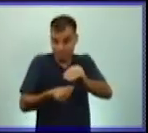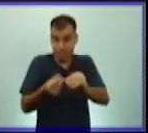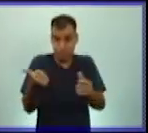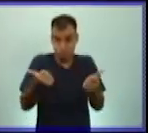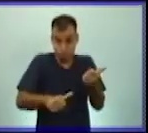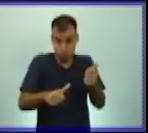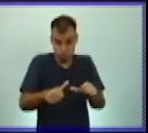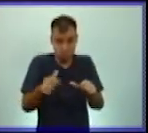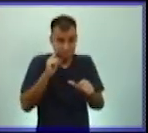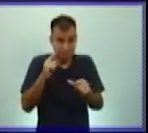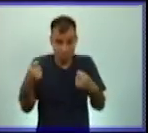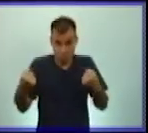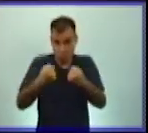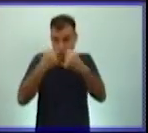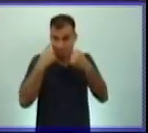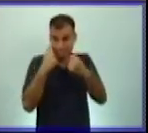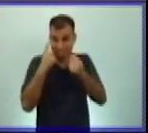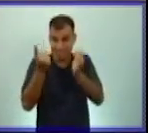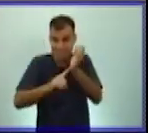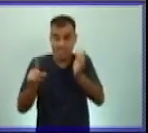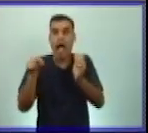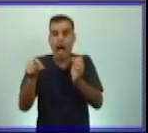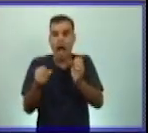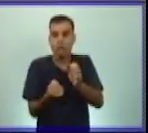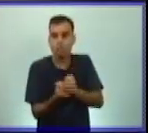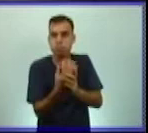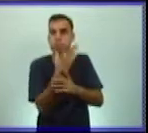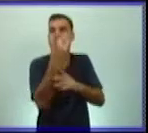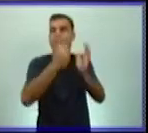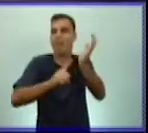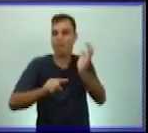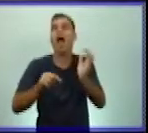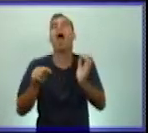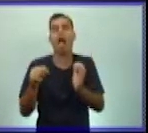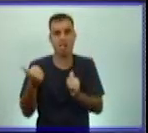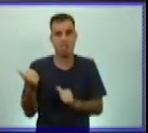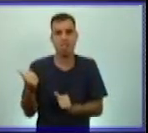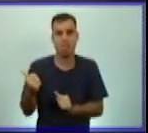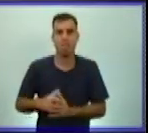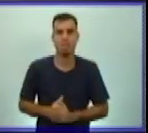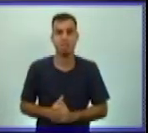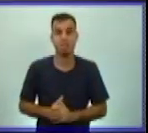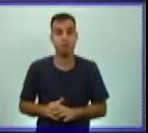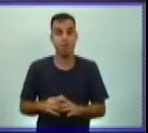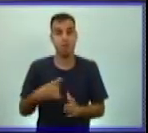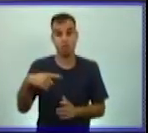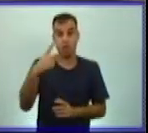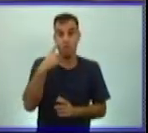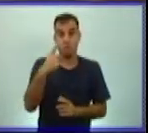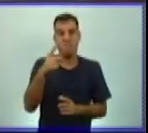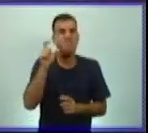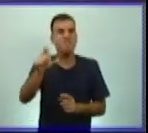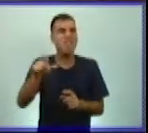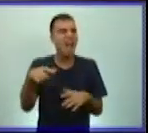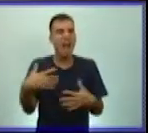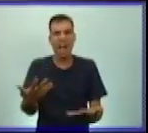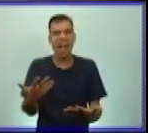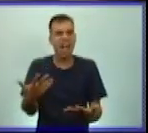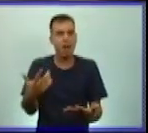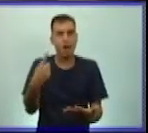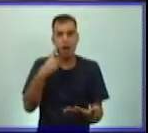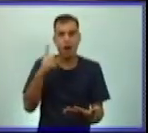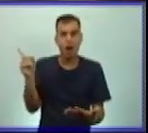reacción química, se está liberando energía. Pero además, quiero que observen el producto final de la reacción. Es